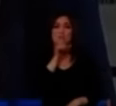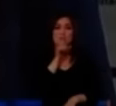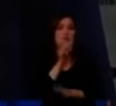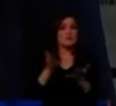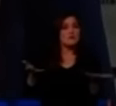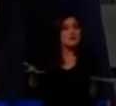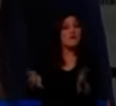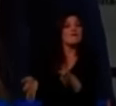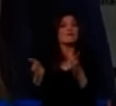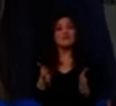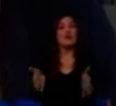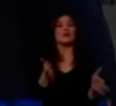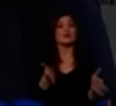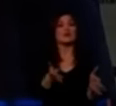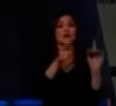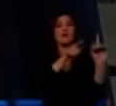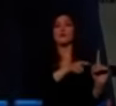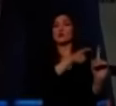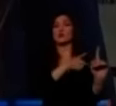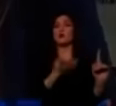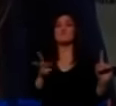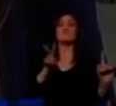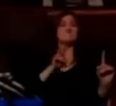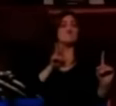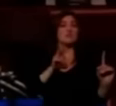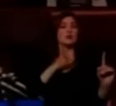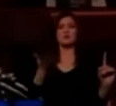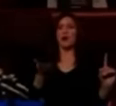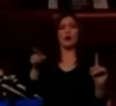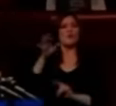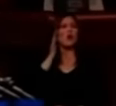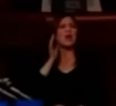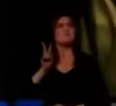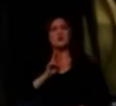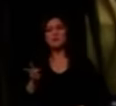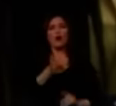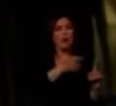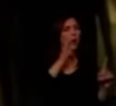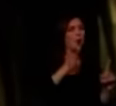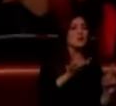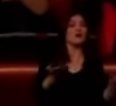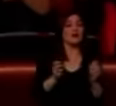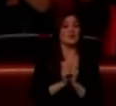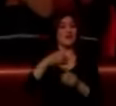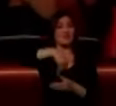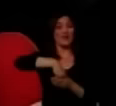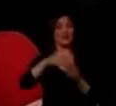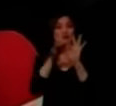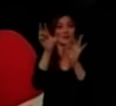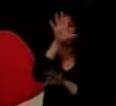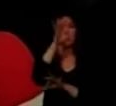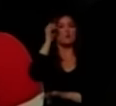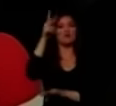ahora intentan señalar a quien es víctima en este caso. Dentro del bloque oficialista hay opiniones divididas sobre este tema.